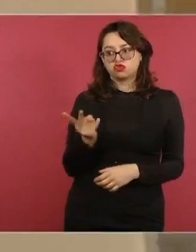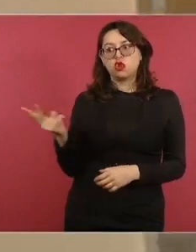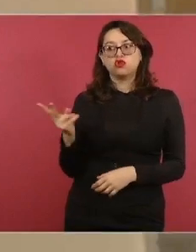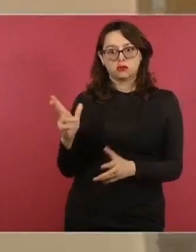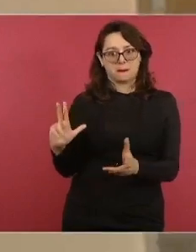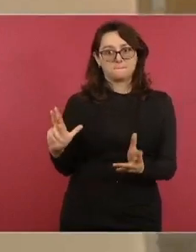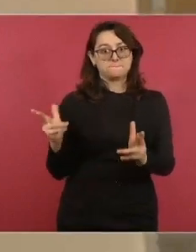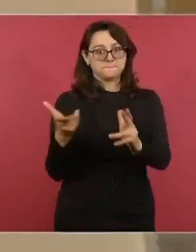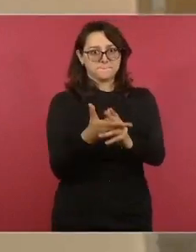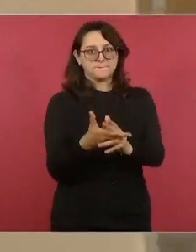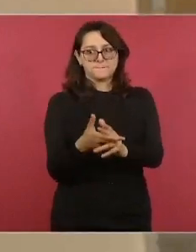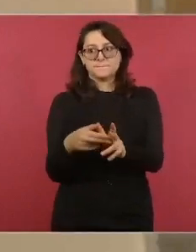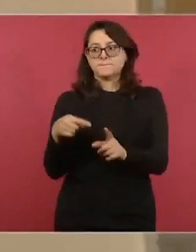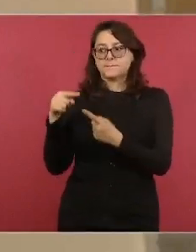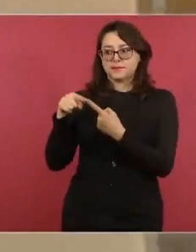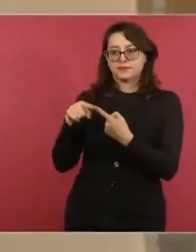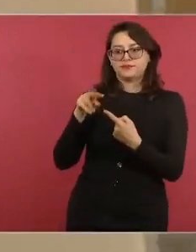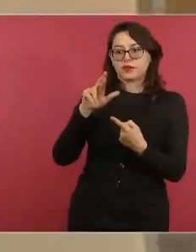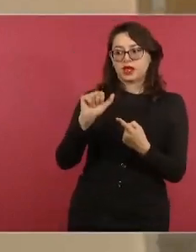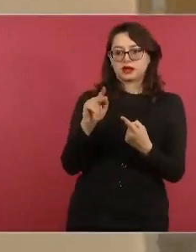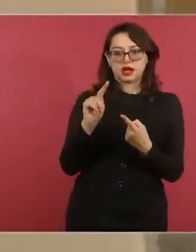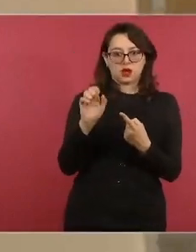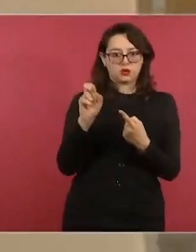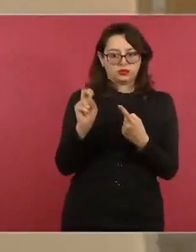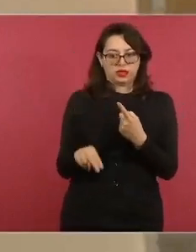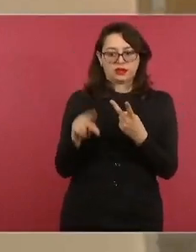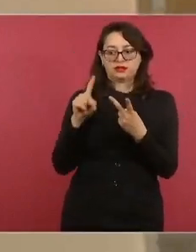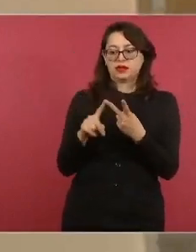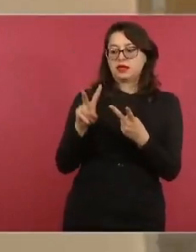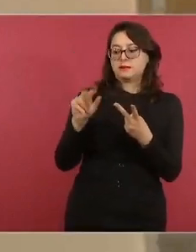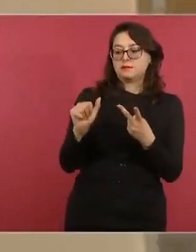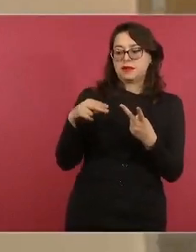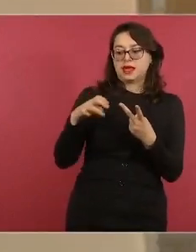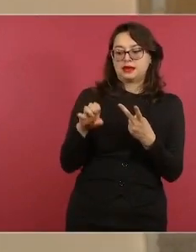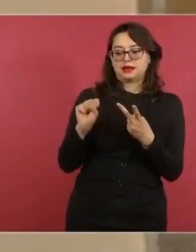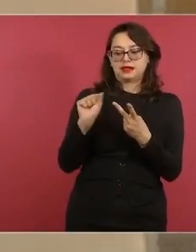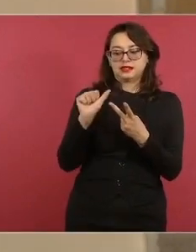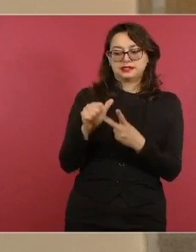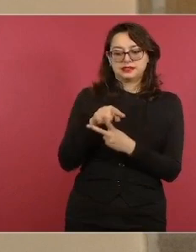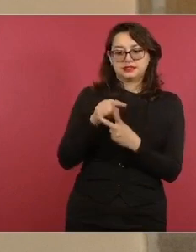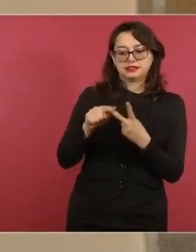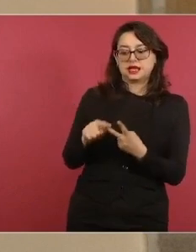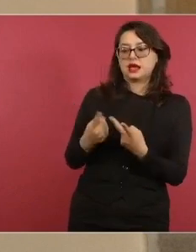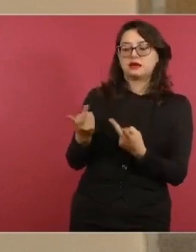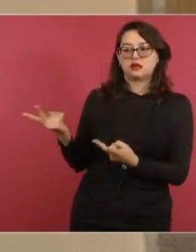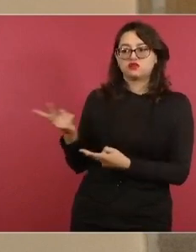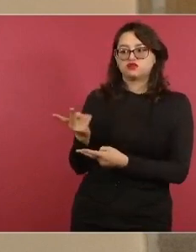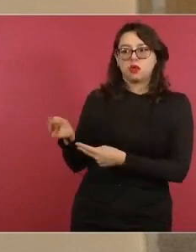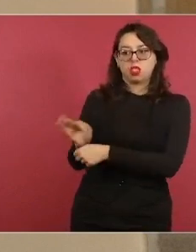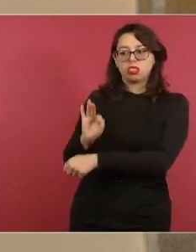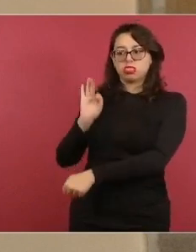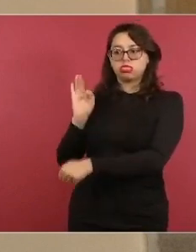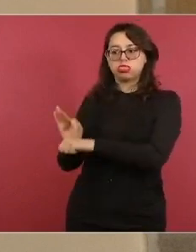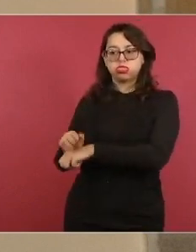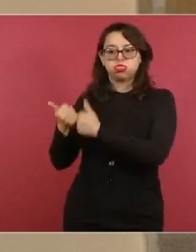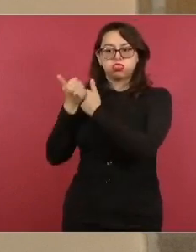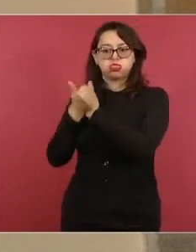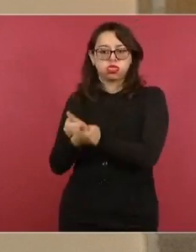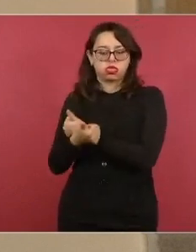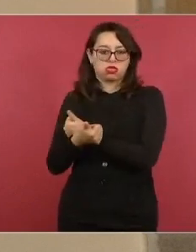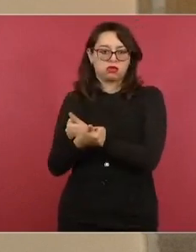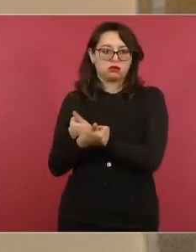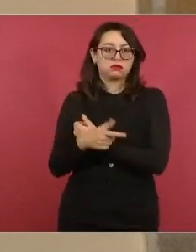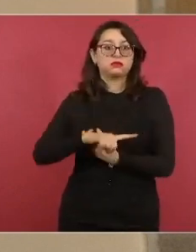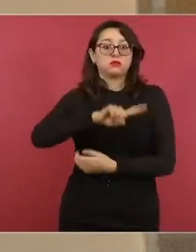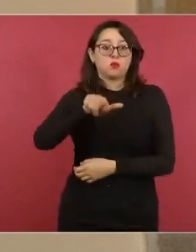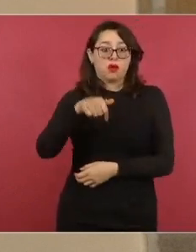responsables raupel n y Vanesa n quienes posteriormente fueron detenidos por este caso se